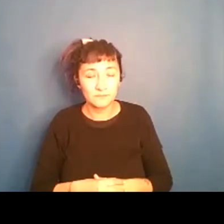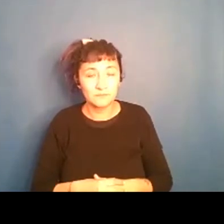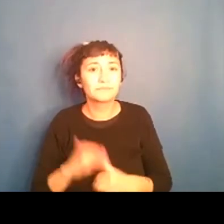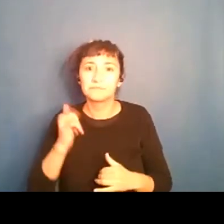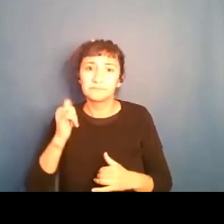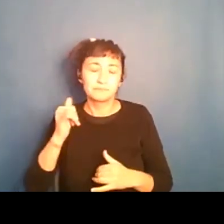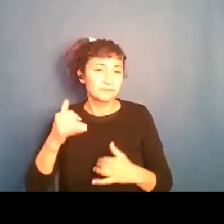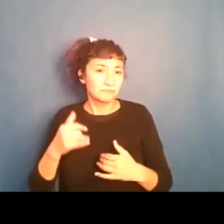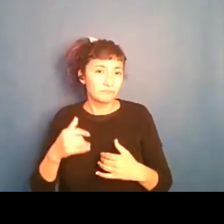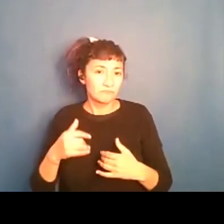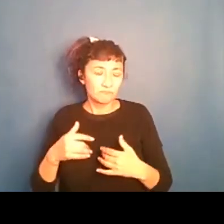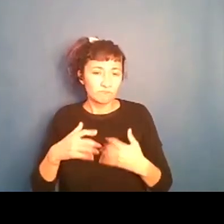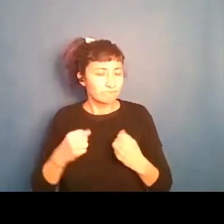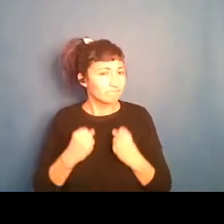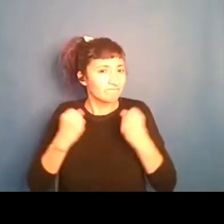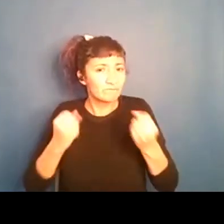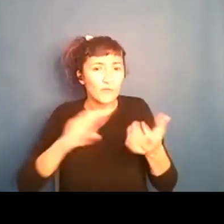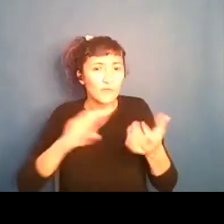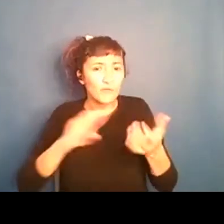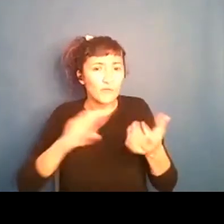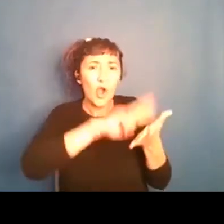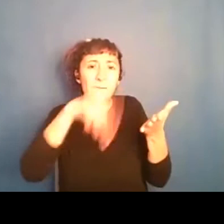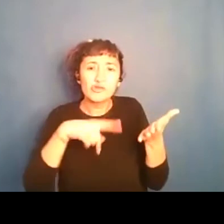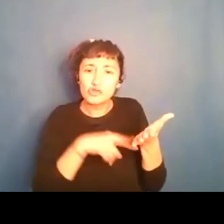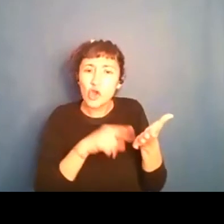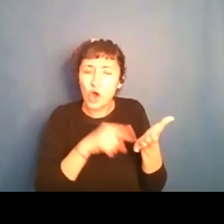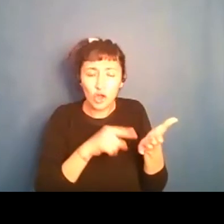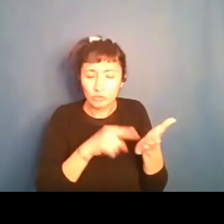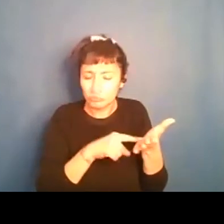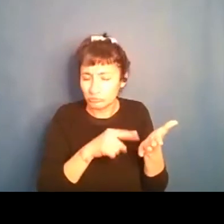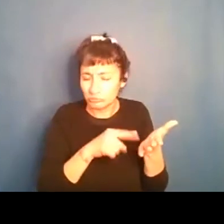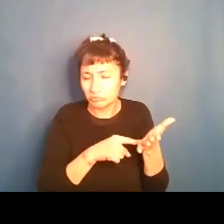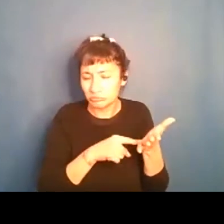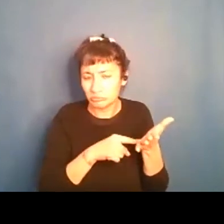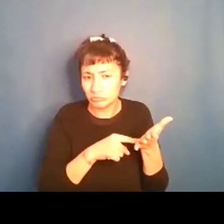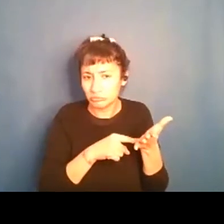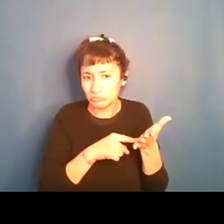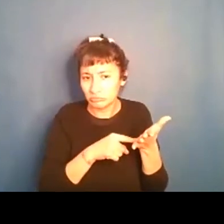Convención Internacional de Derechos de las Personas con Discapacidad, que lo sacó en 2006,